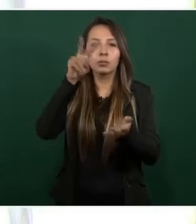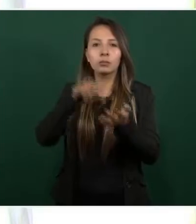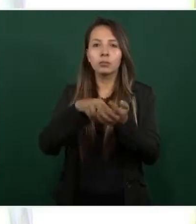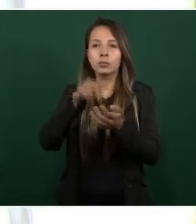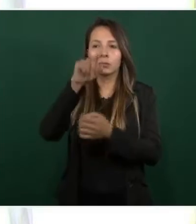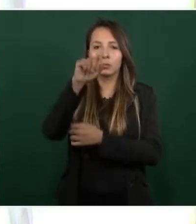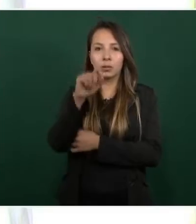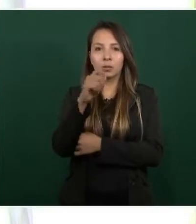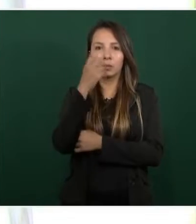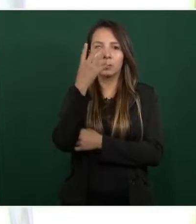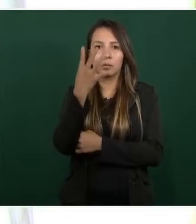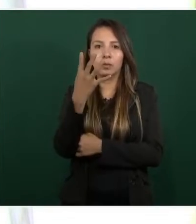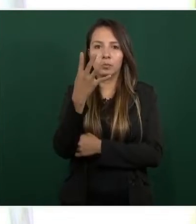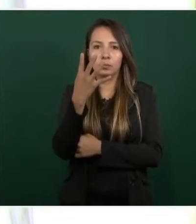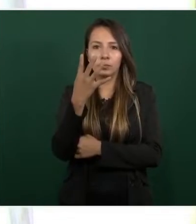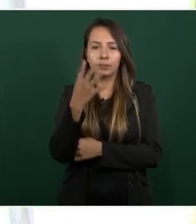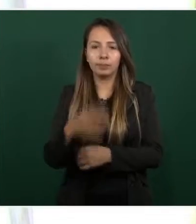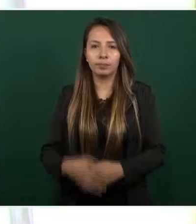2024. Adelante.